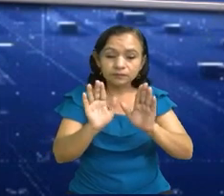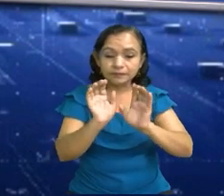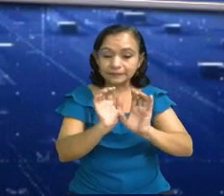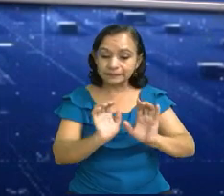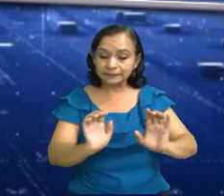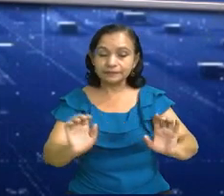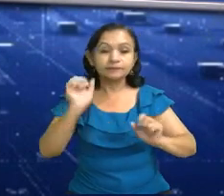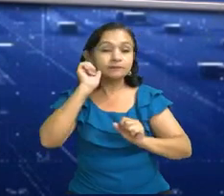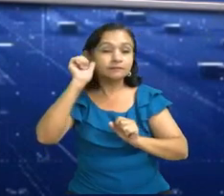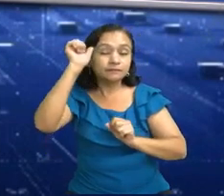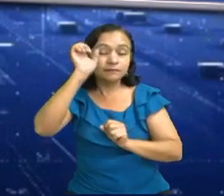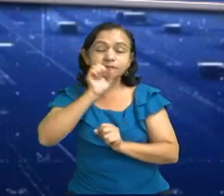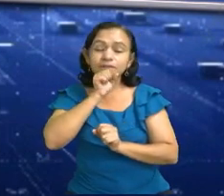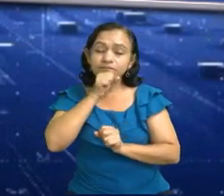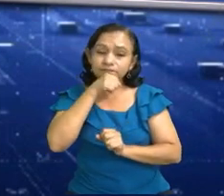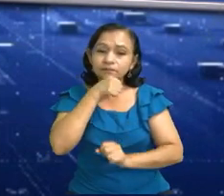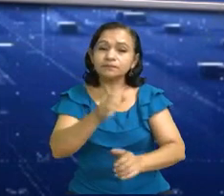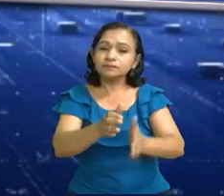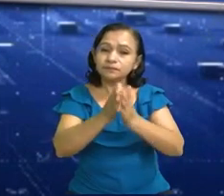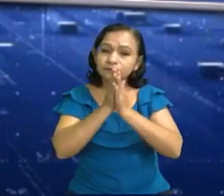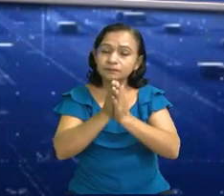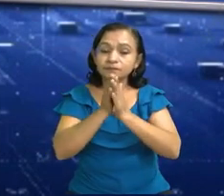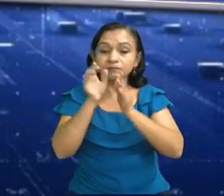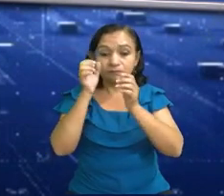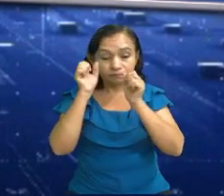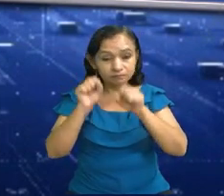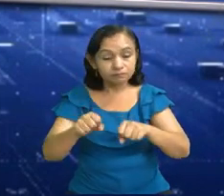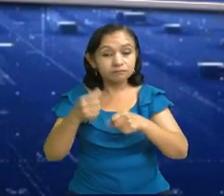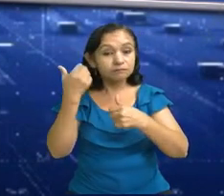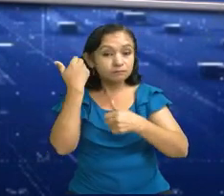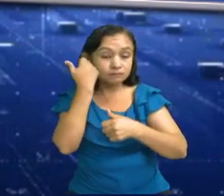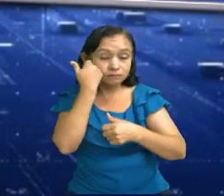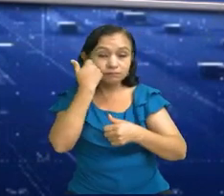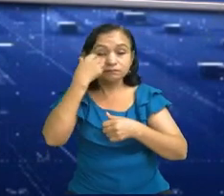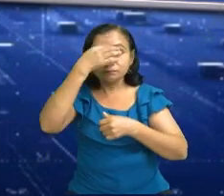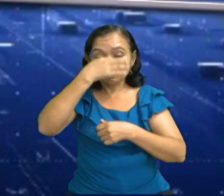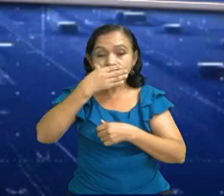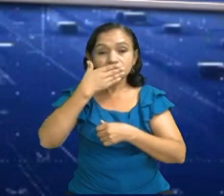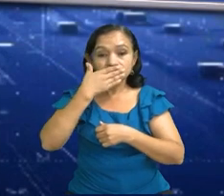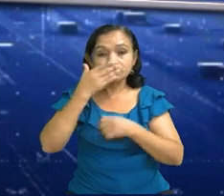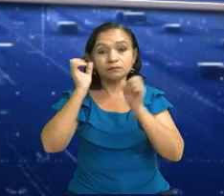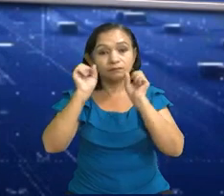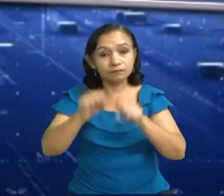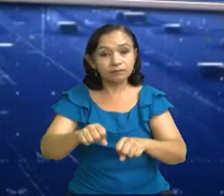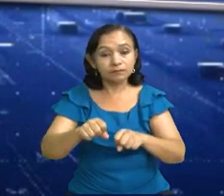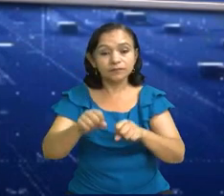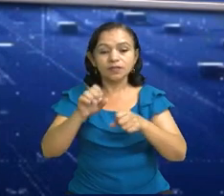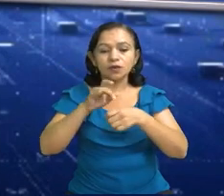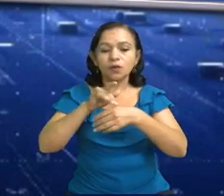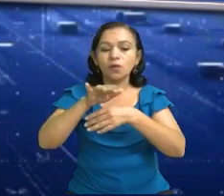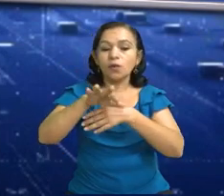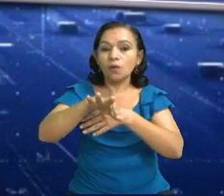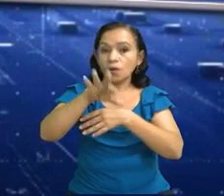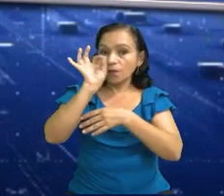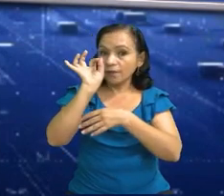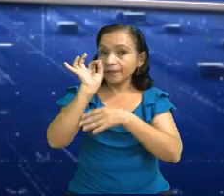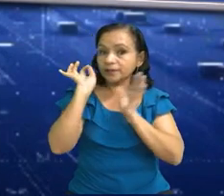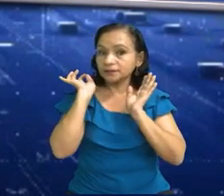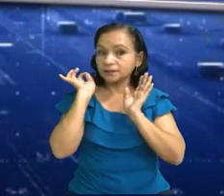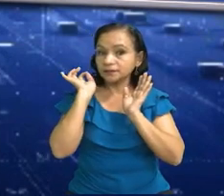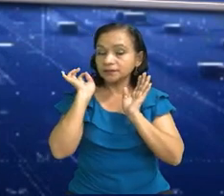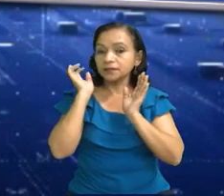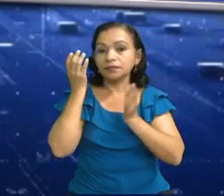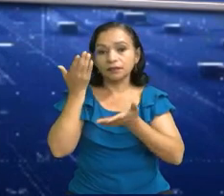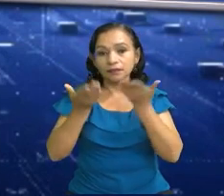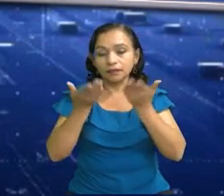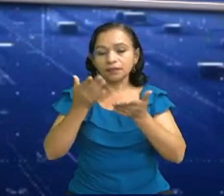con los adultos mayores, que son más susceptibles a las complicaciones y al riesgo. Y en las oficinas, que corremos el riesgo también de usar